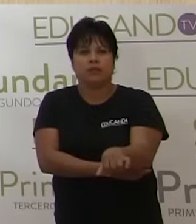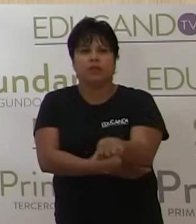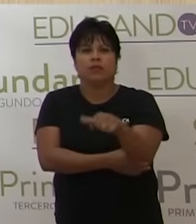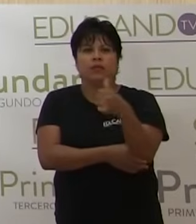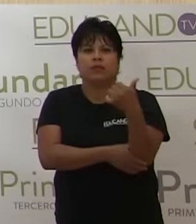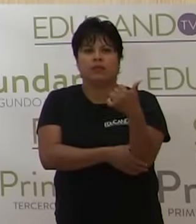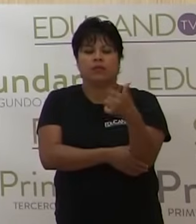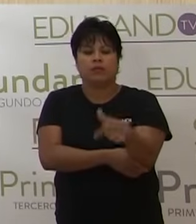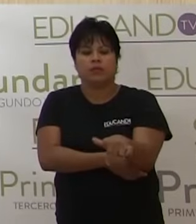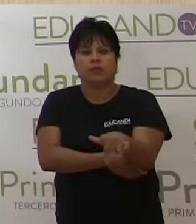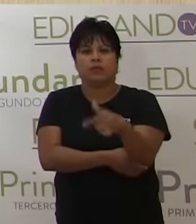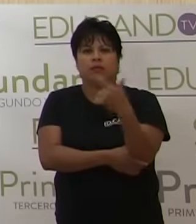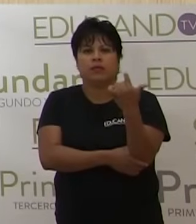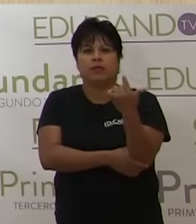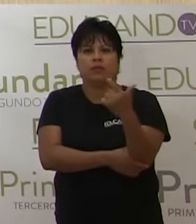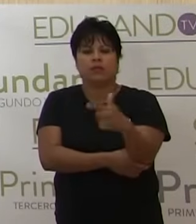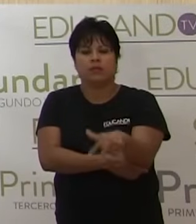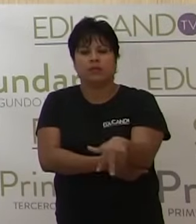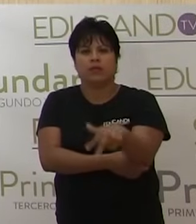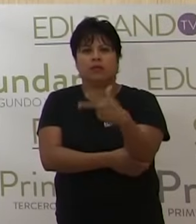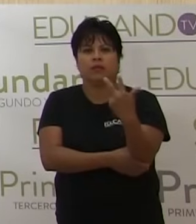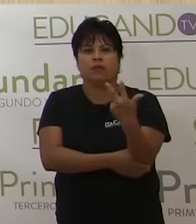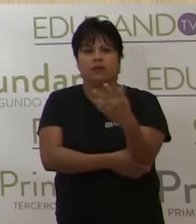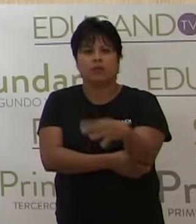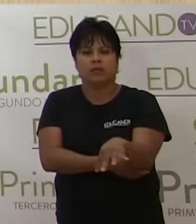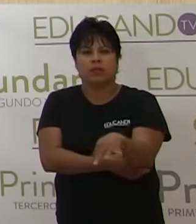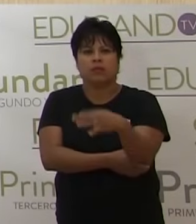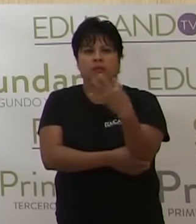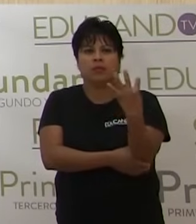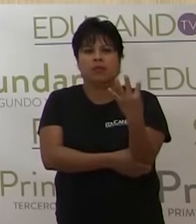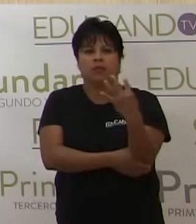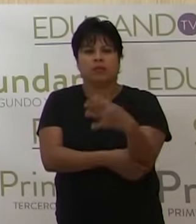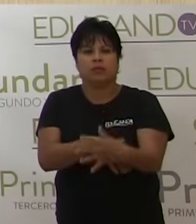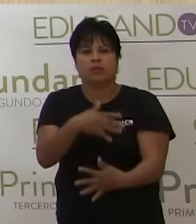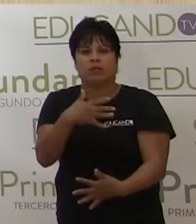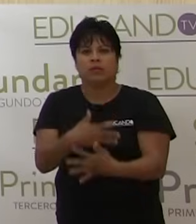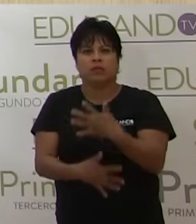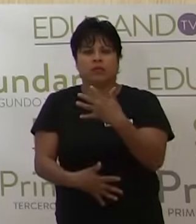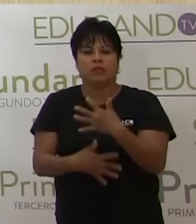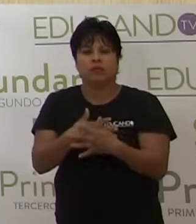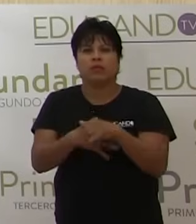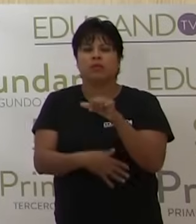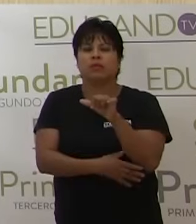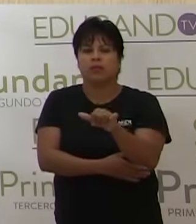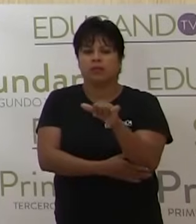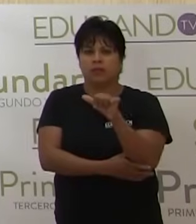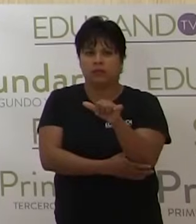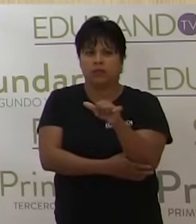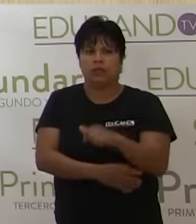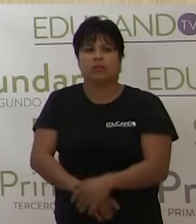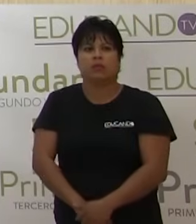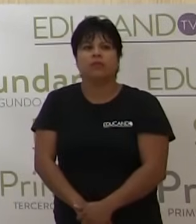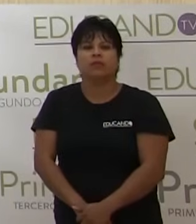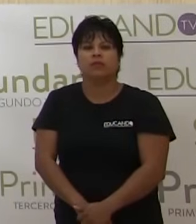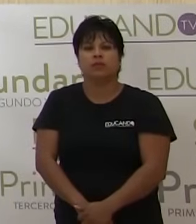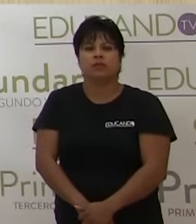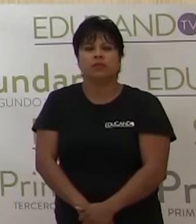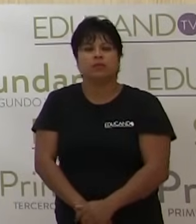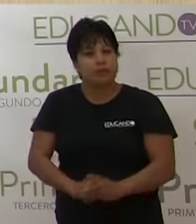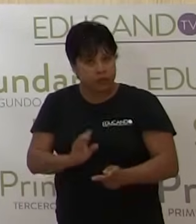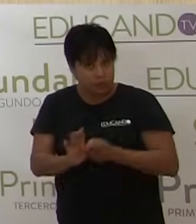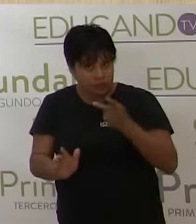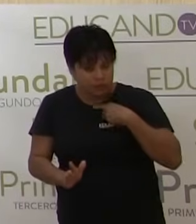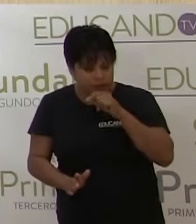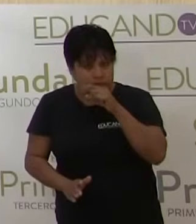10 11 12 13 14 15 16 te vuelvo a